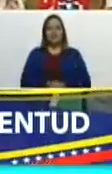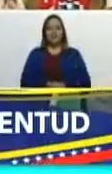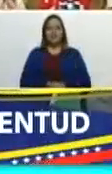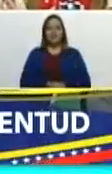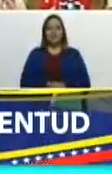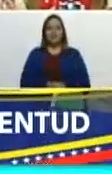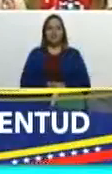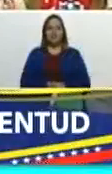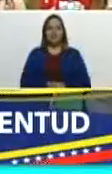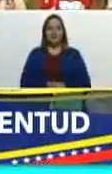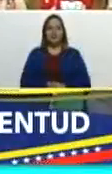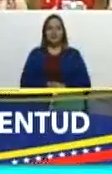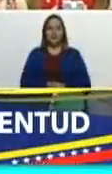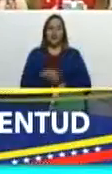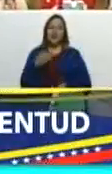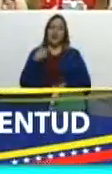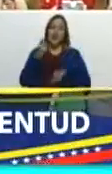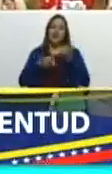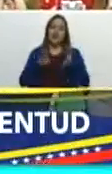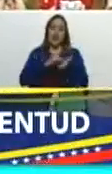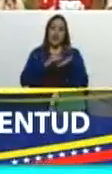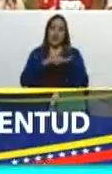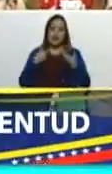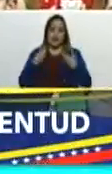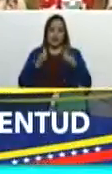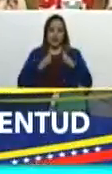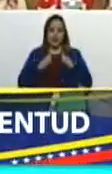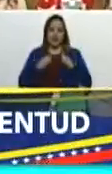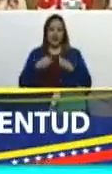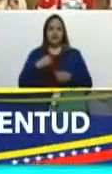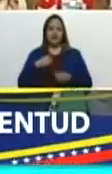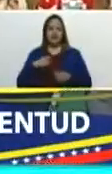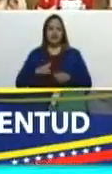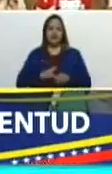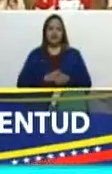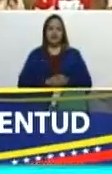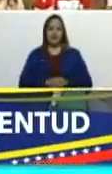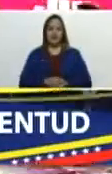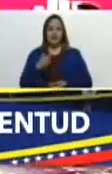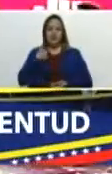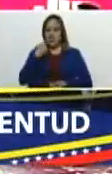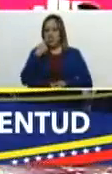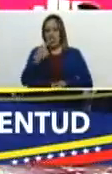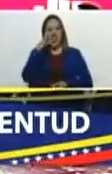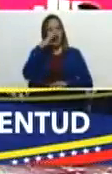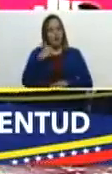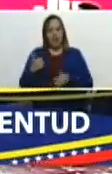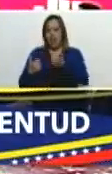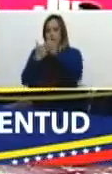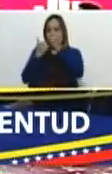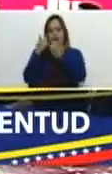Yo en un momento dado de mi vida, Mervin, me declaré ateo.